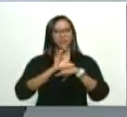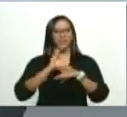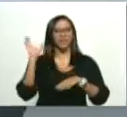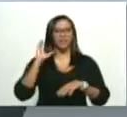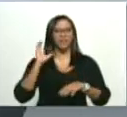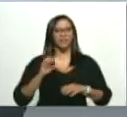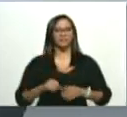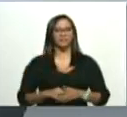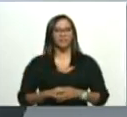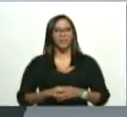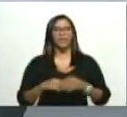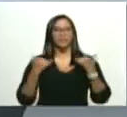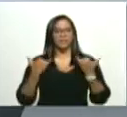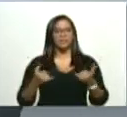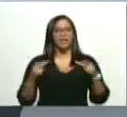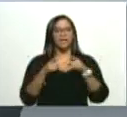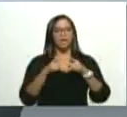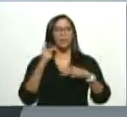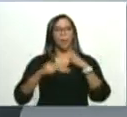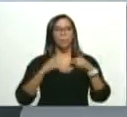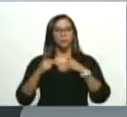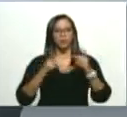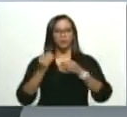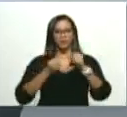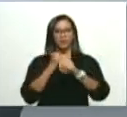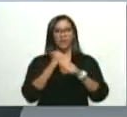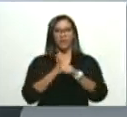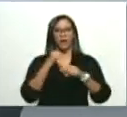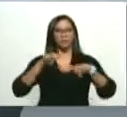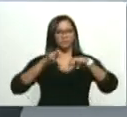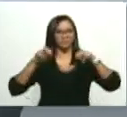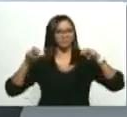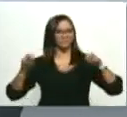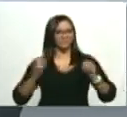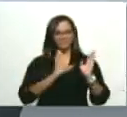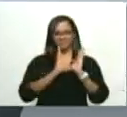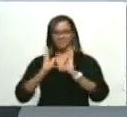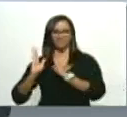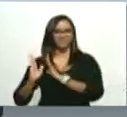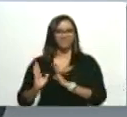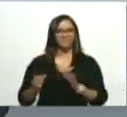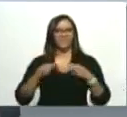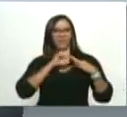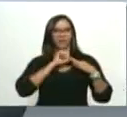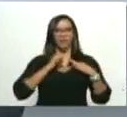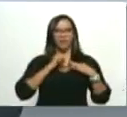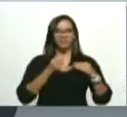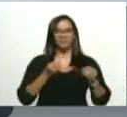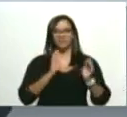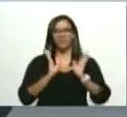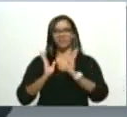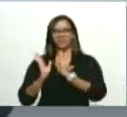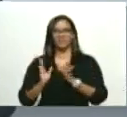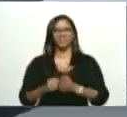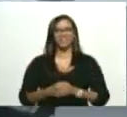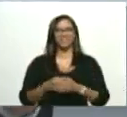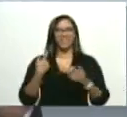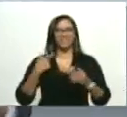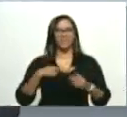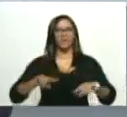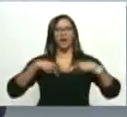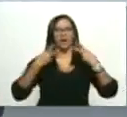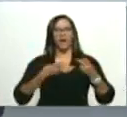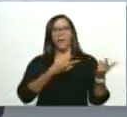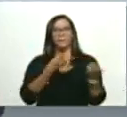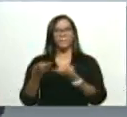Caracas. Y ya el equipo de producción hizo su trabajo y movieron las sillas, colocaron las balitas, María Gabriela ayudó a cargar algunas cosas y ya tenemos una nueva